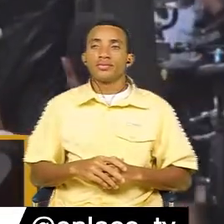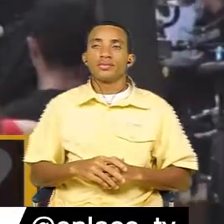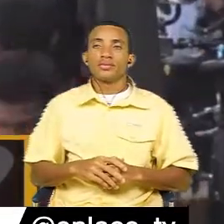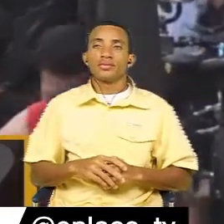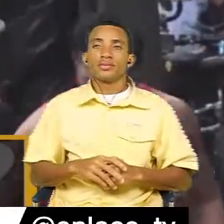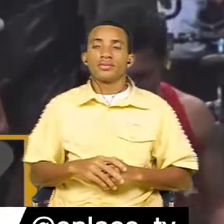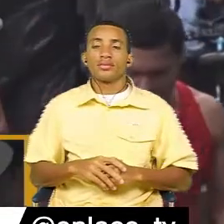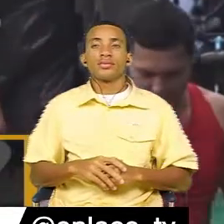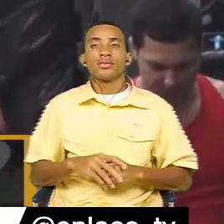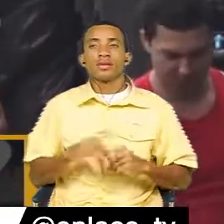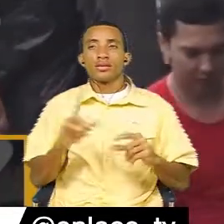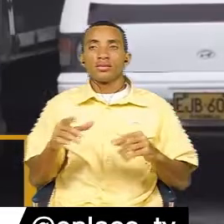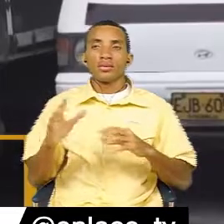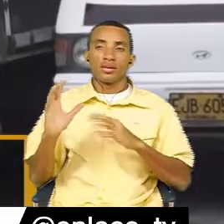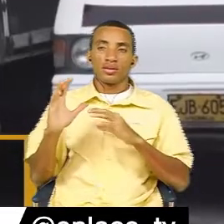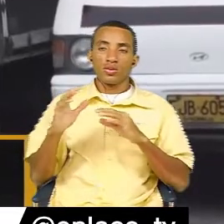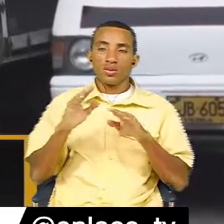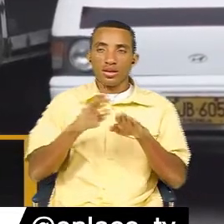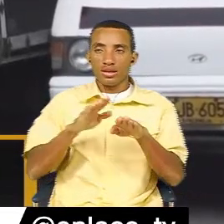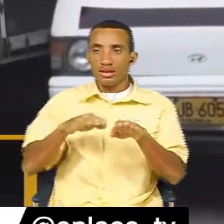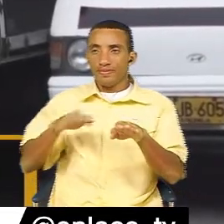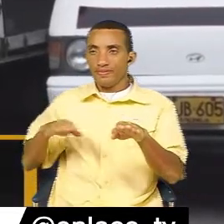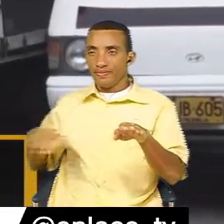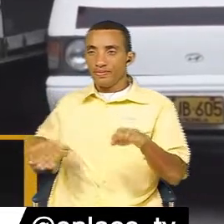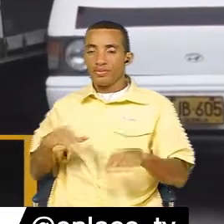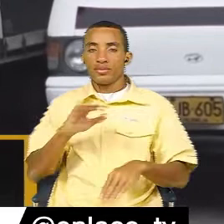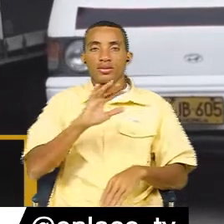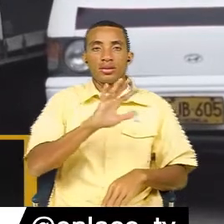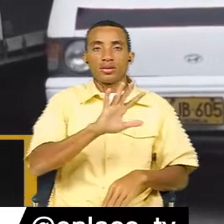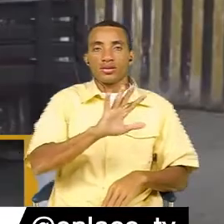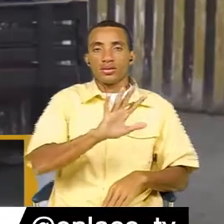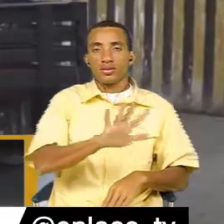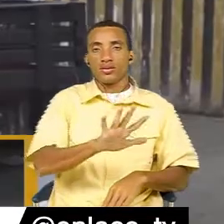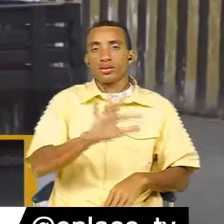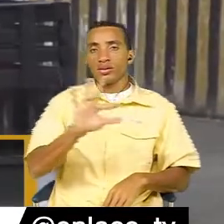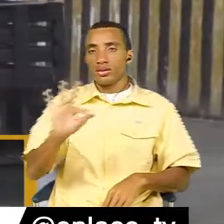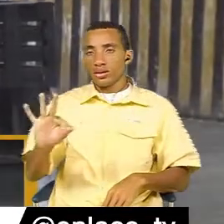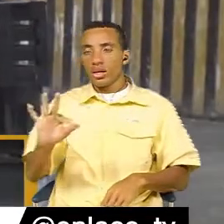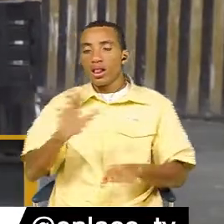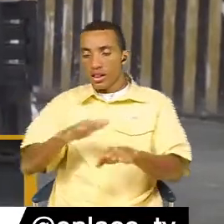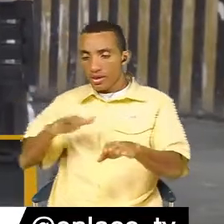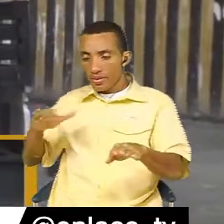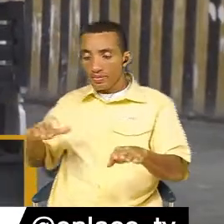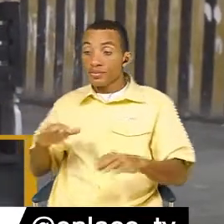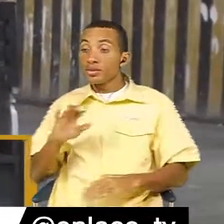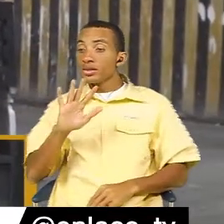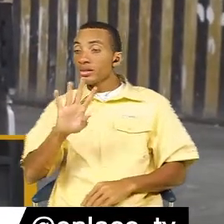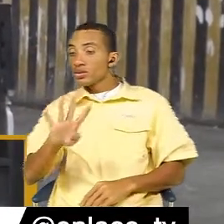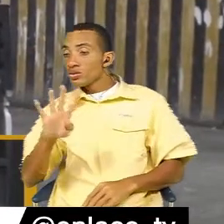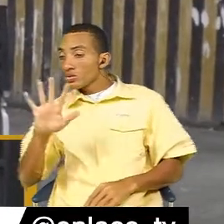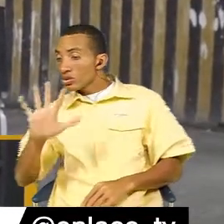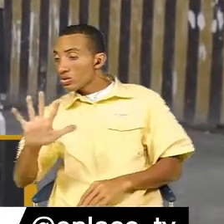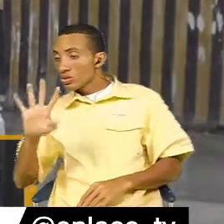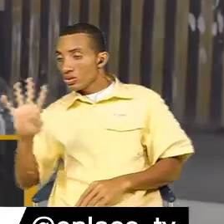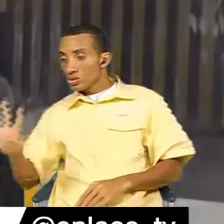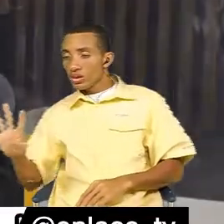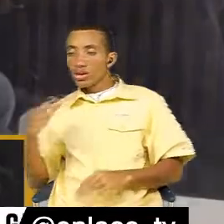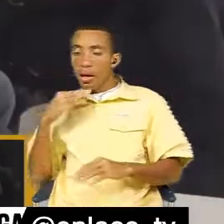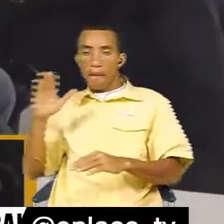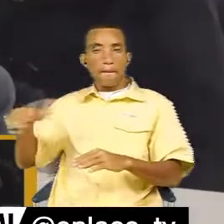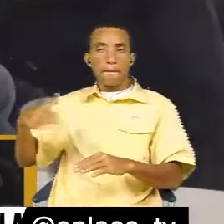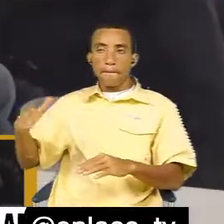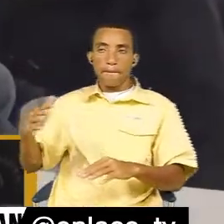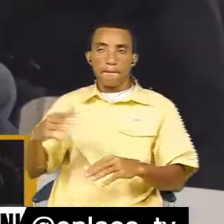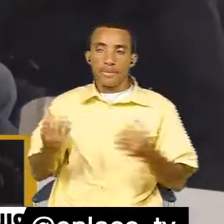están haciendo los trancones en la calle 53 y la 54, pues lógico, la están dejando vía libre, pero ese no es el caso, no es lo que queremos.